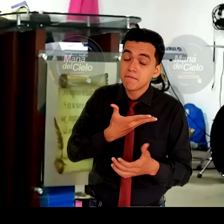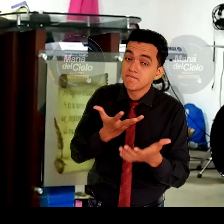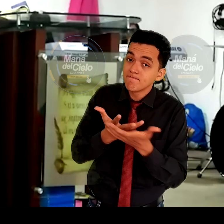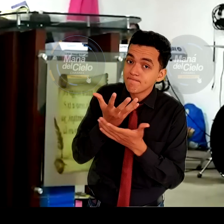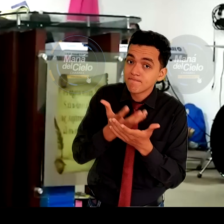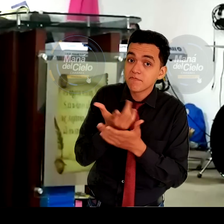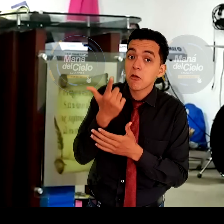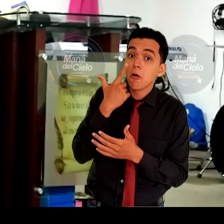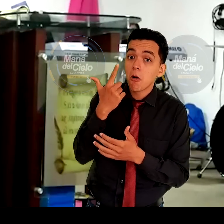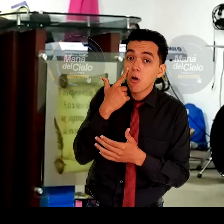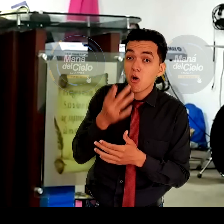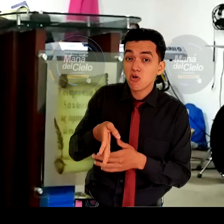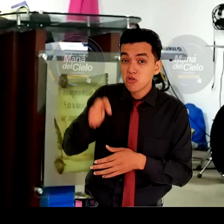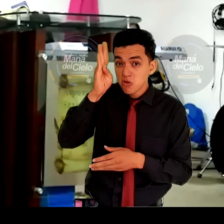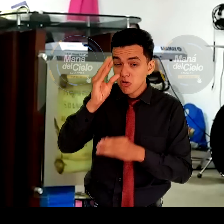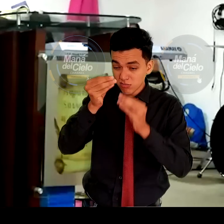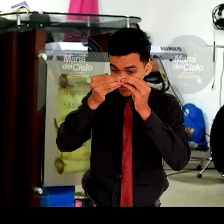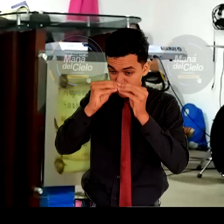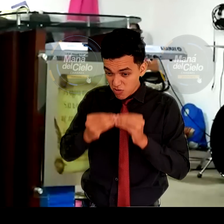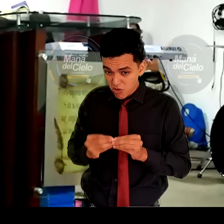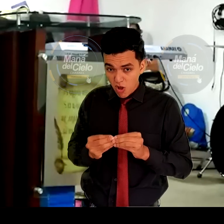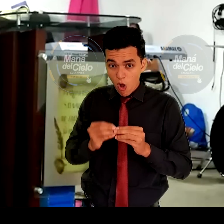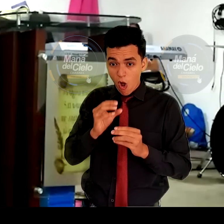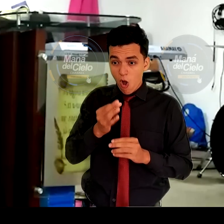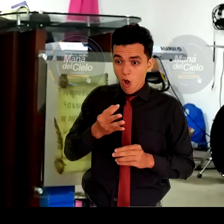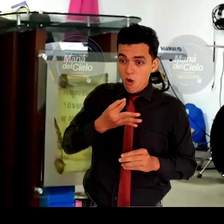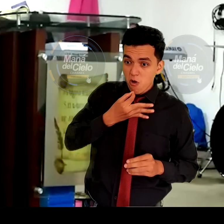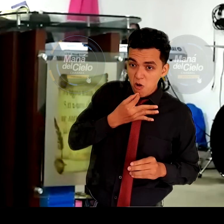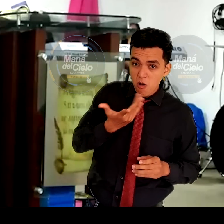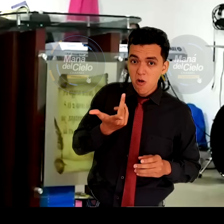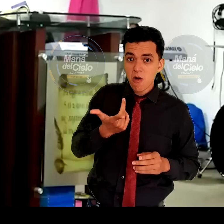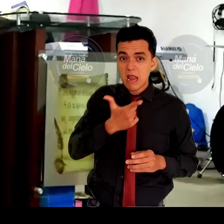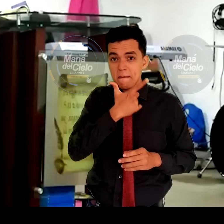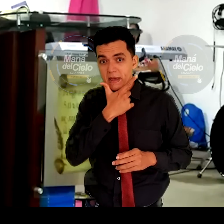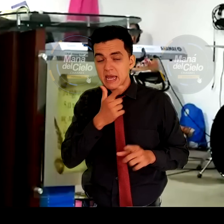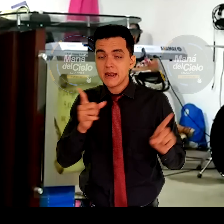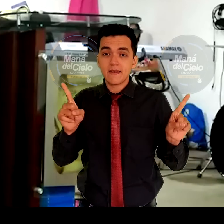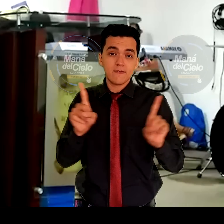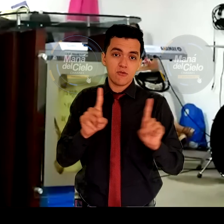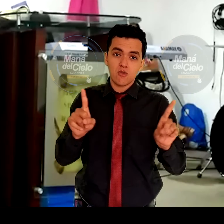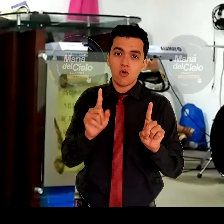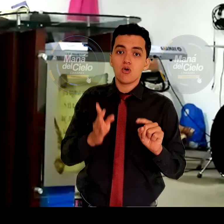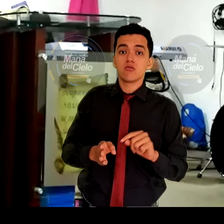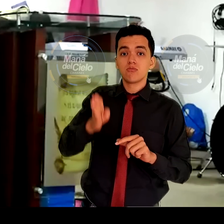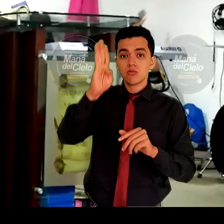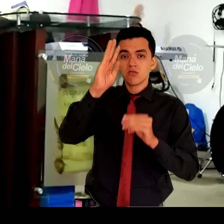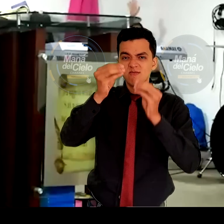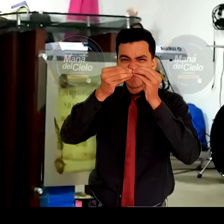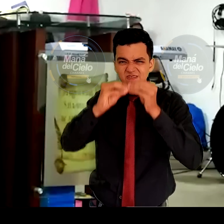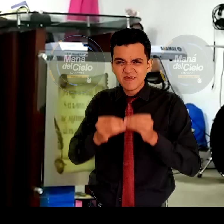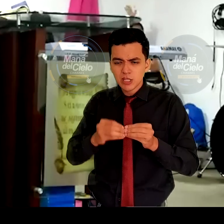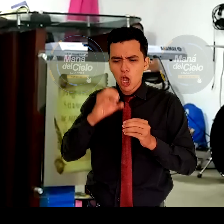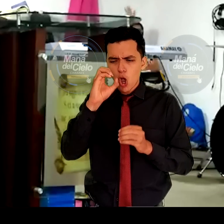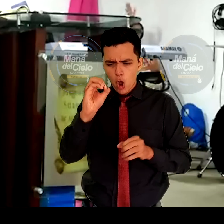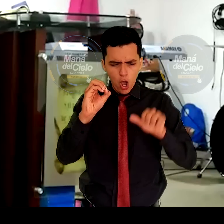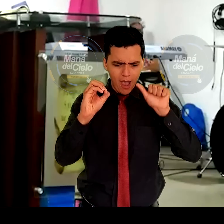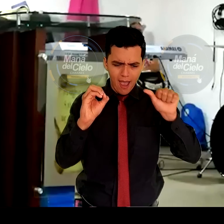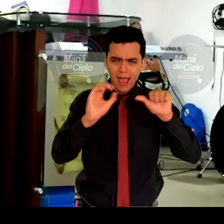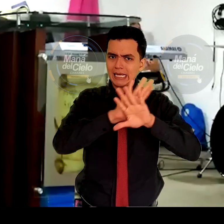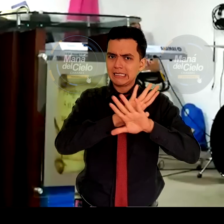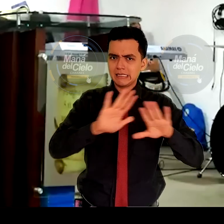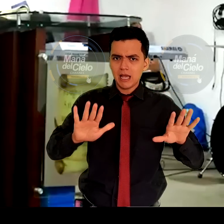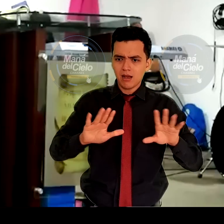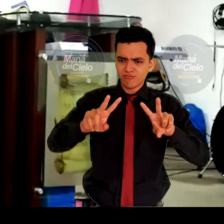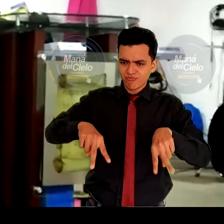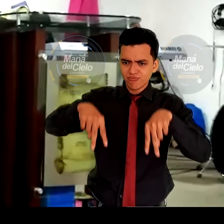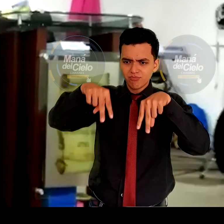todo el mundo. Dios no ha creado ni homosexuales ni lesbianas. La Biblia dice varón y hembra los creó Dios, e hizo una línea lo que es un hombre y una mujer. Y